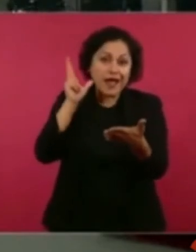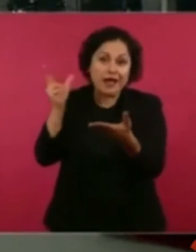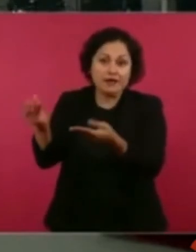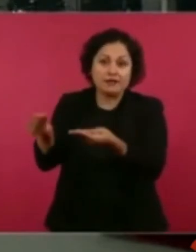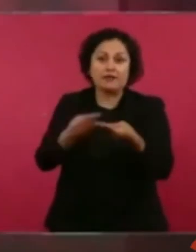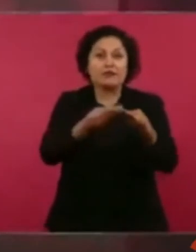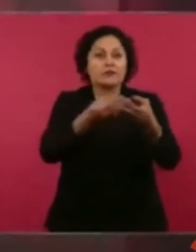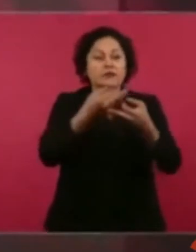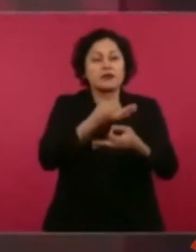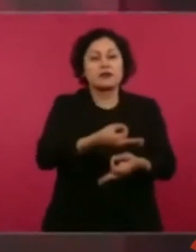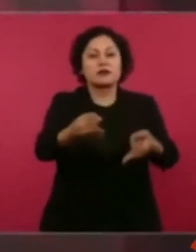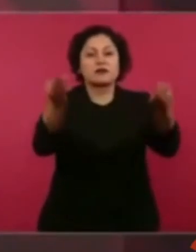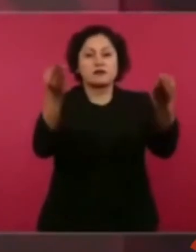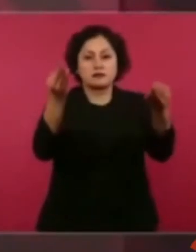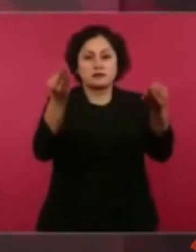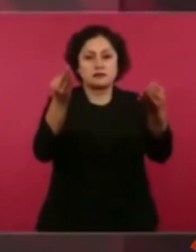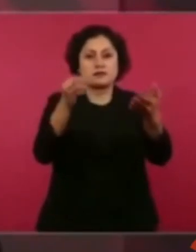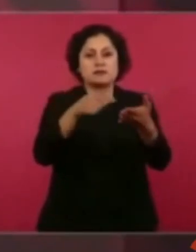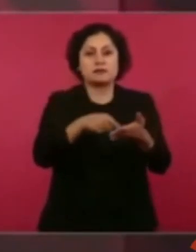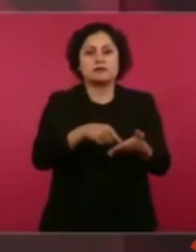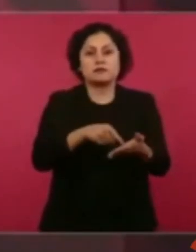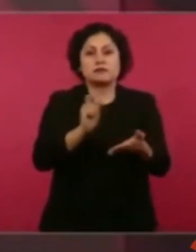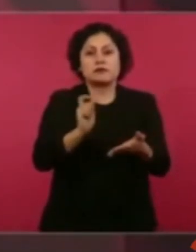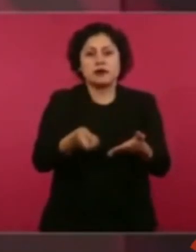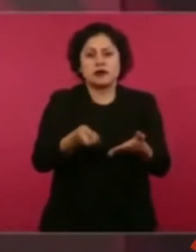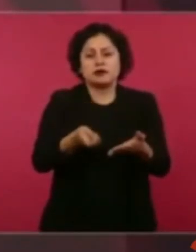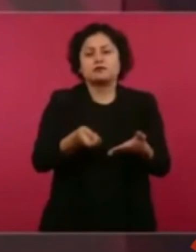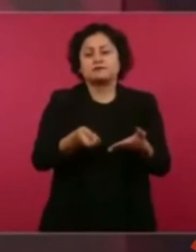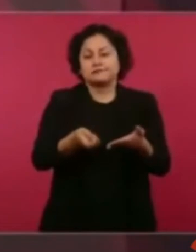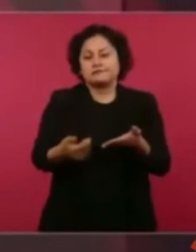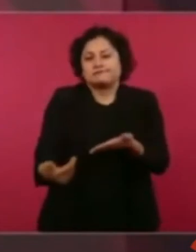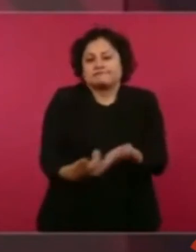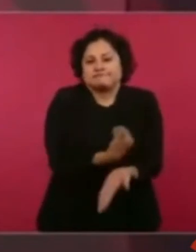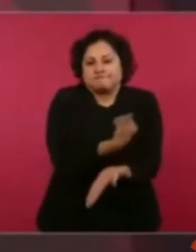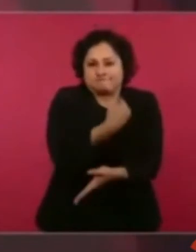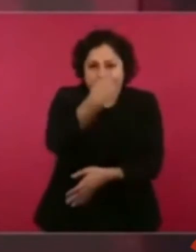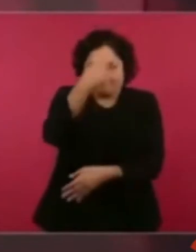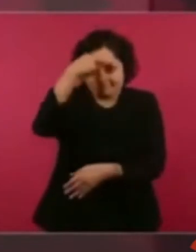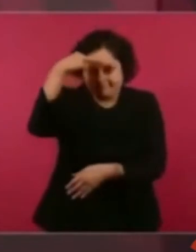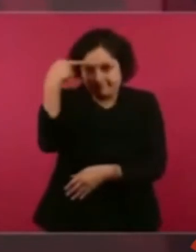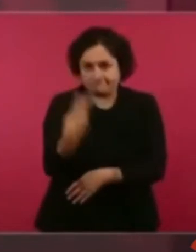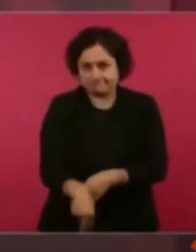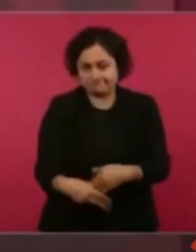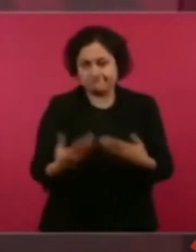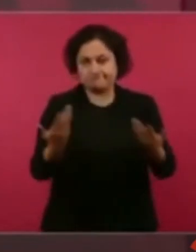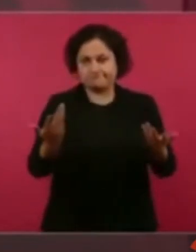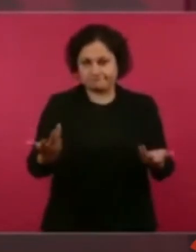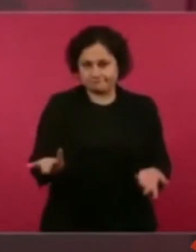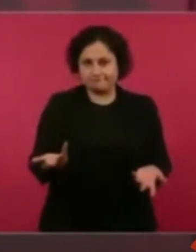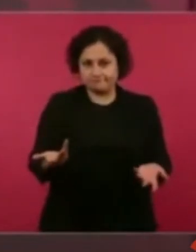asuntos internos. En efecto, ¿qué tienen ellos que meterse